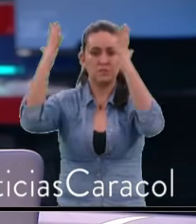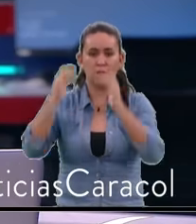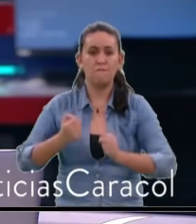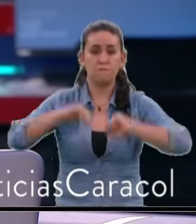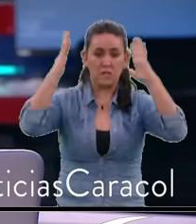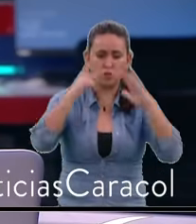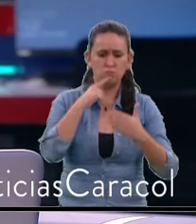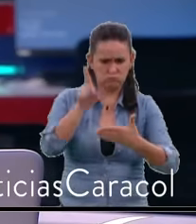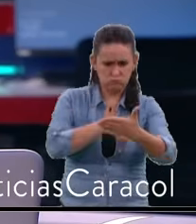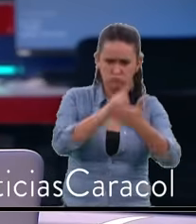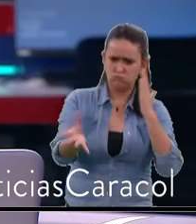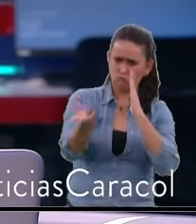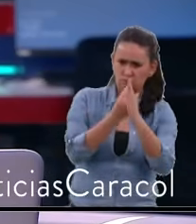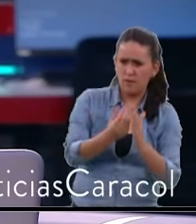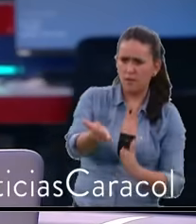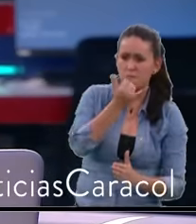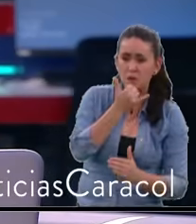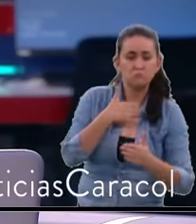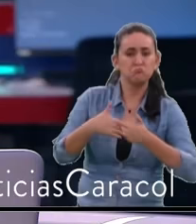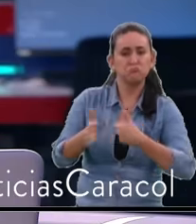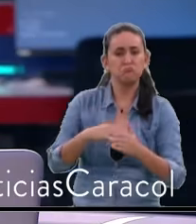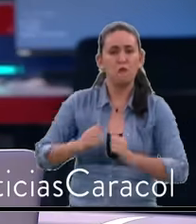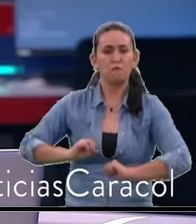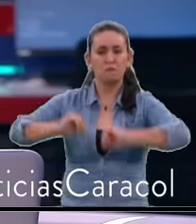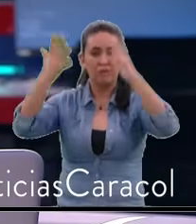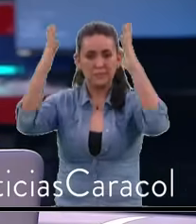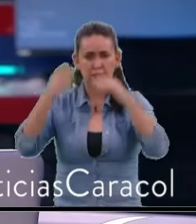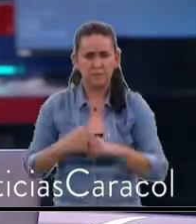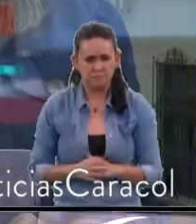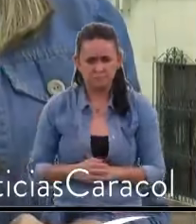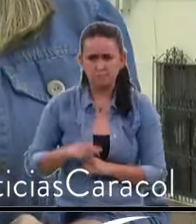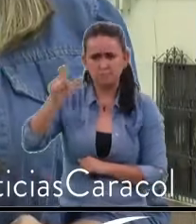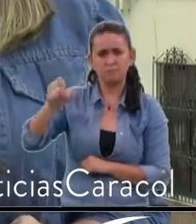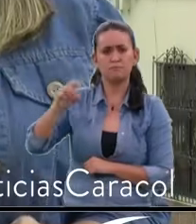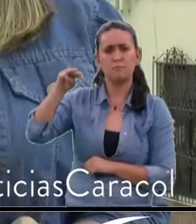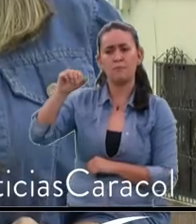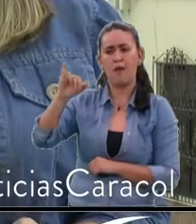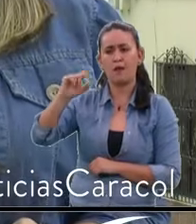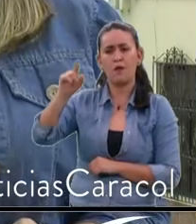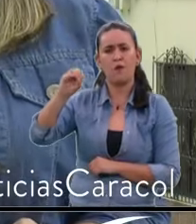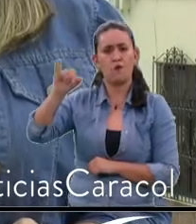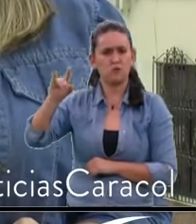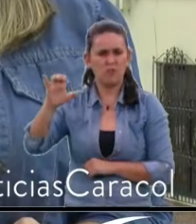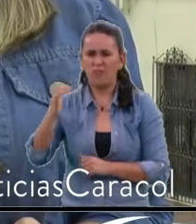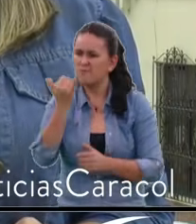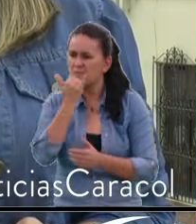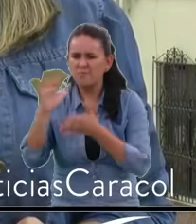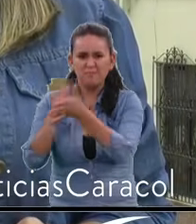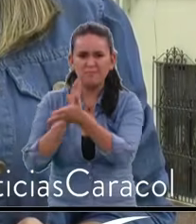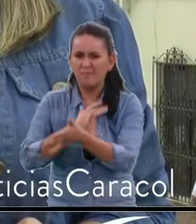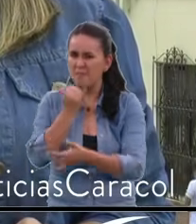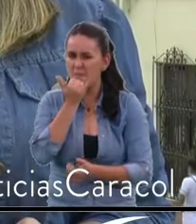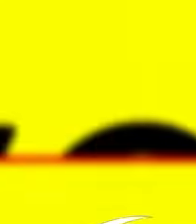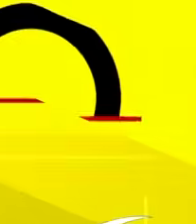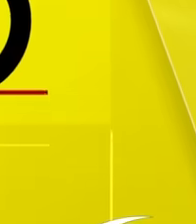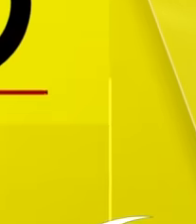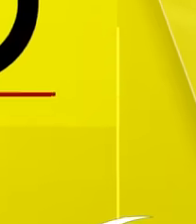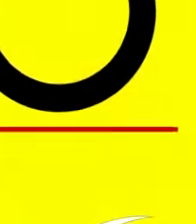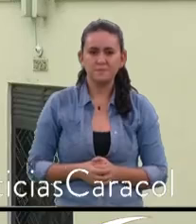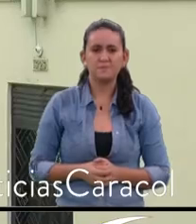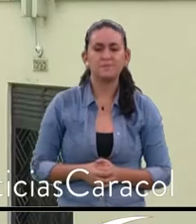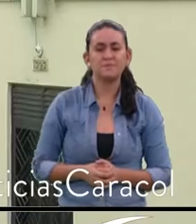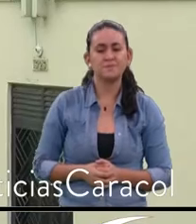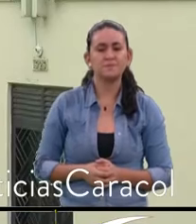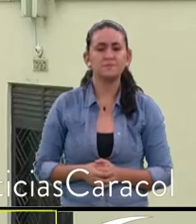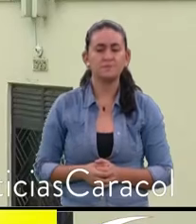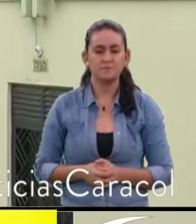de las restricciones a la movilidad por el tercer pico de la pandemia. María José Martínez, ¿qué dicen los mandatarios ante esto?